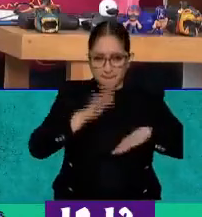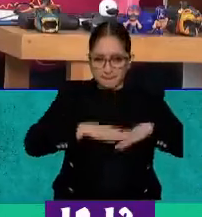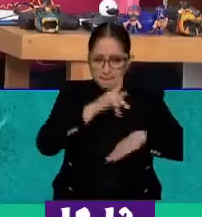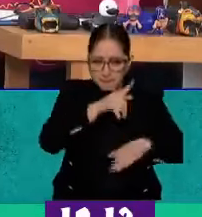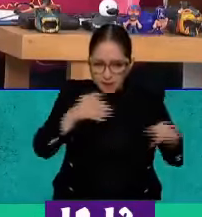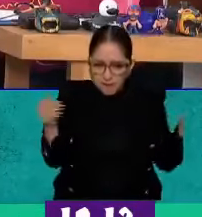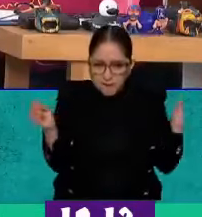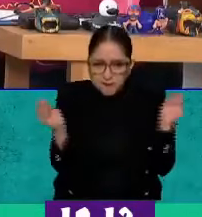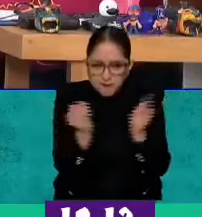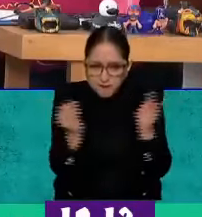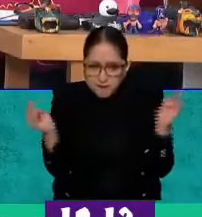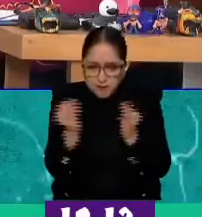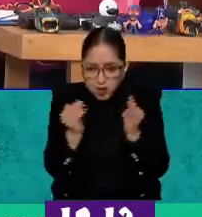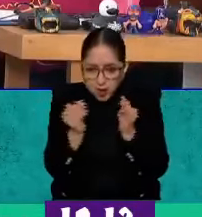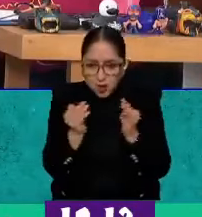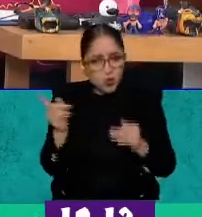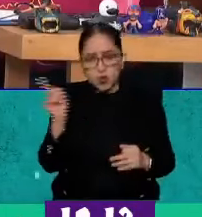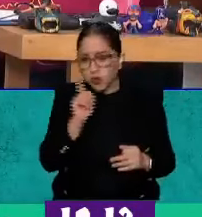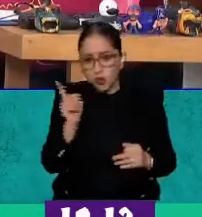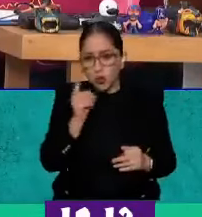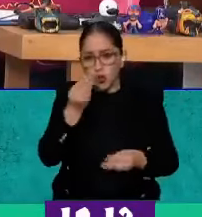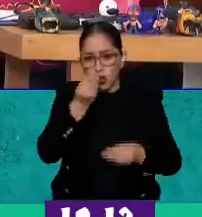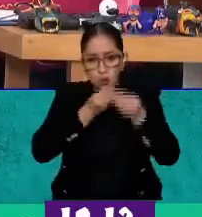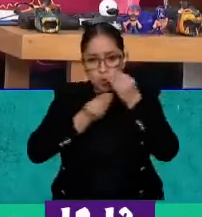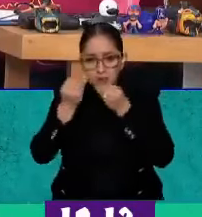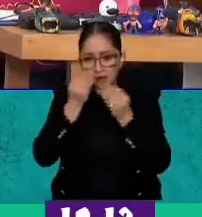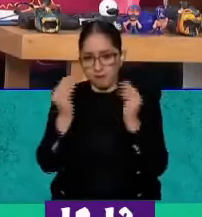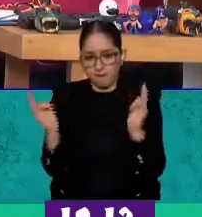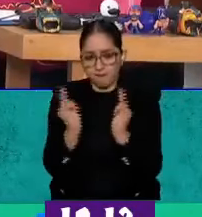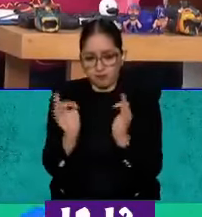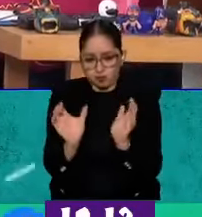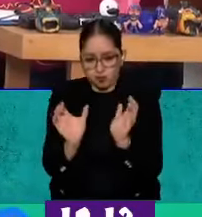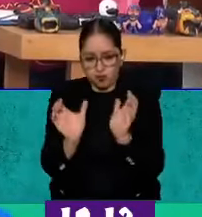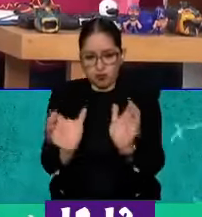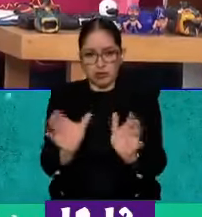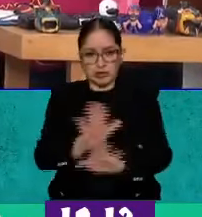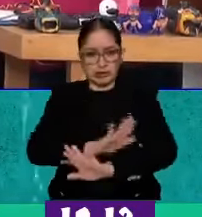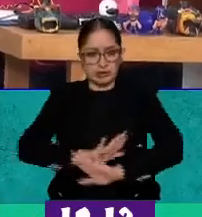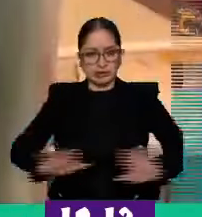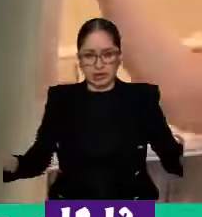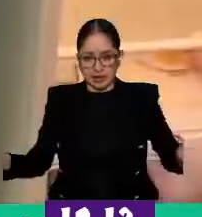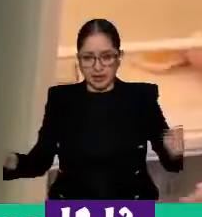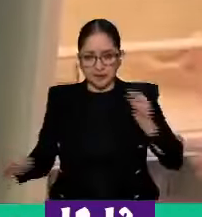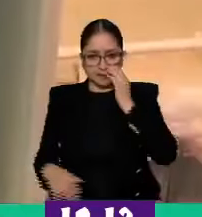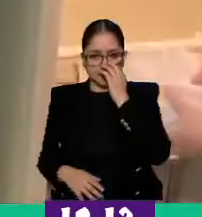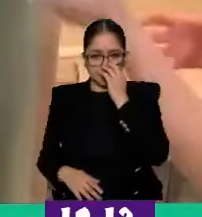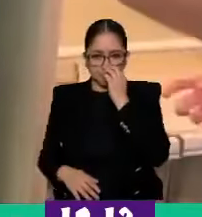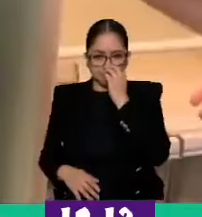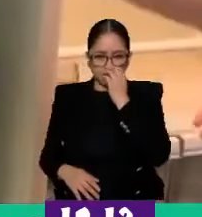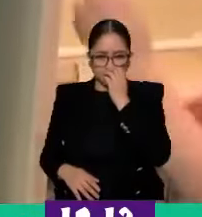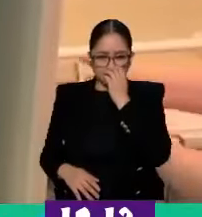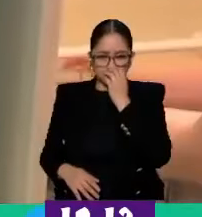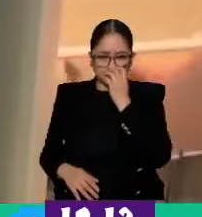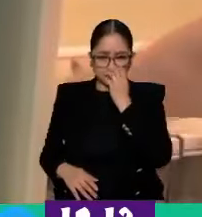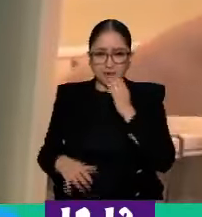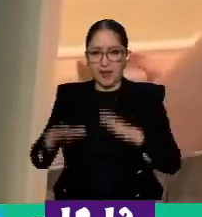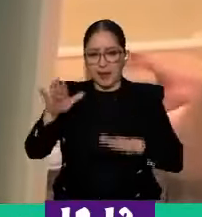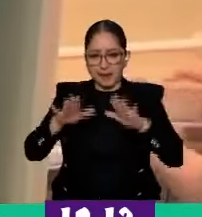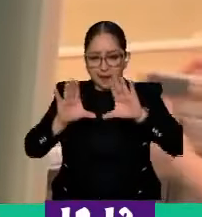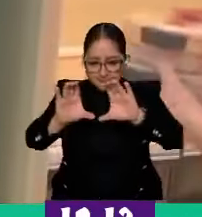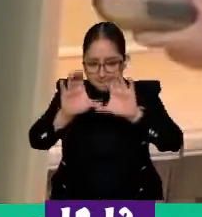refrigeradas. Ah, sí. Refrigeradas, sí, nada más. Uy. O sacas del conge y pones ahí arriba, ¿no, mi